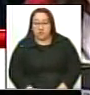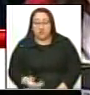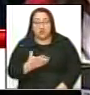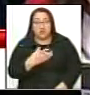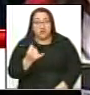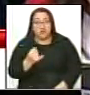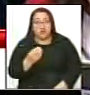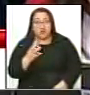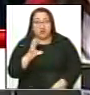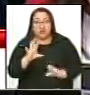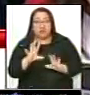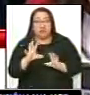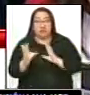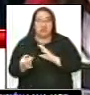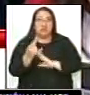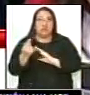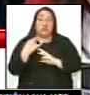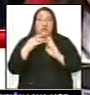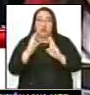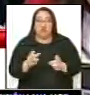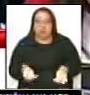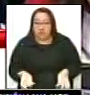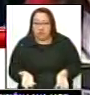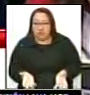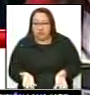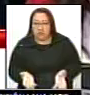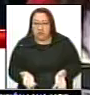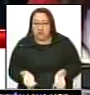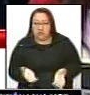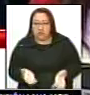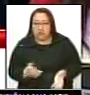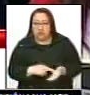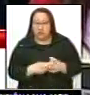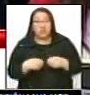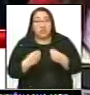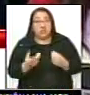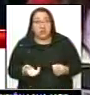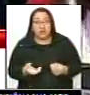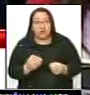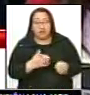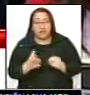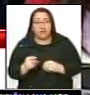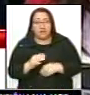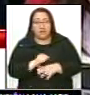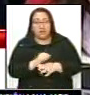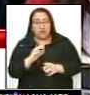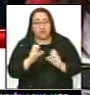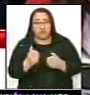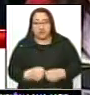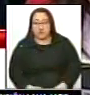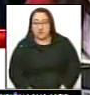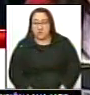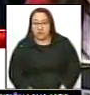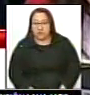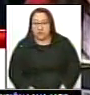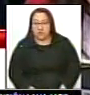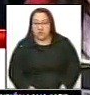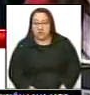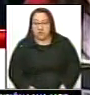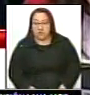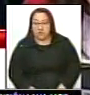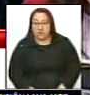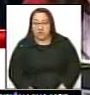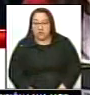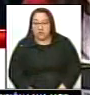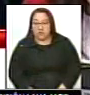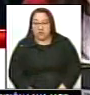existen 10 alusiones, tendré que responder las 10 alusiones, porque de esa manera se da y es parte de la práctica parlamentaria. Y yo no soy acá para defender